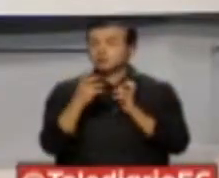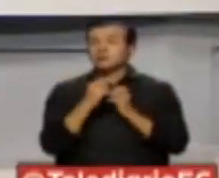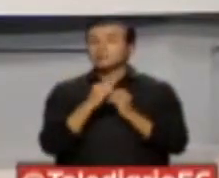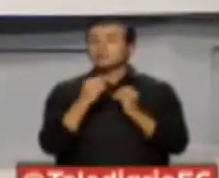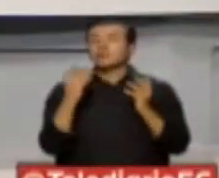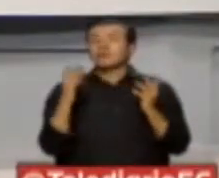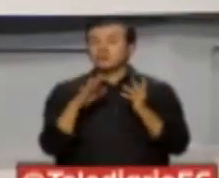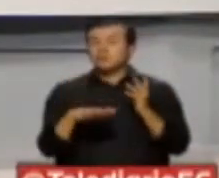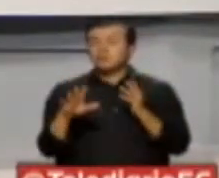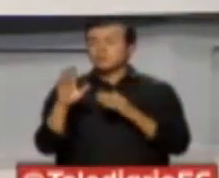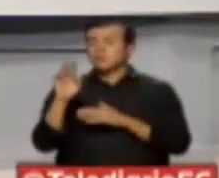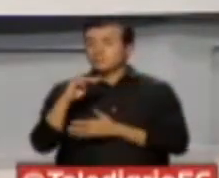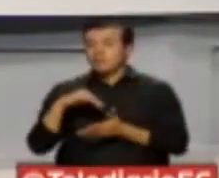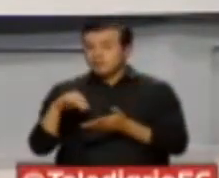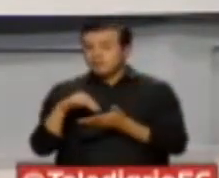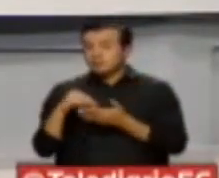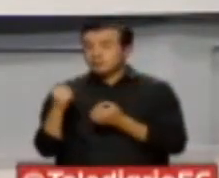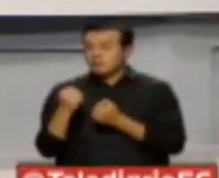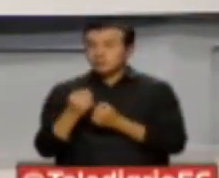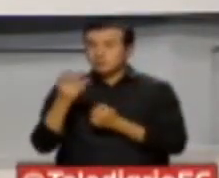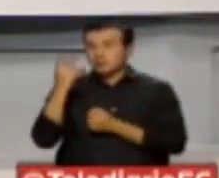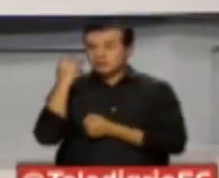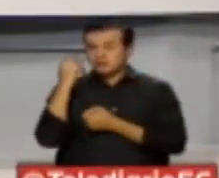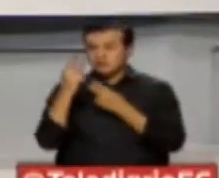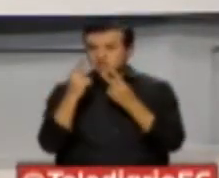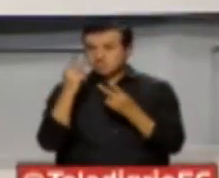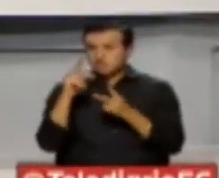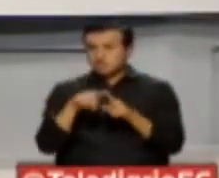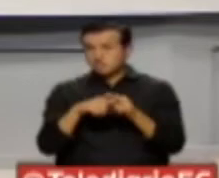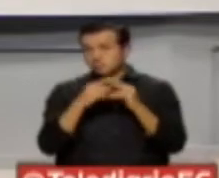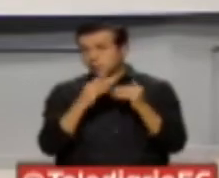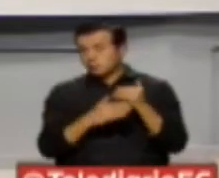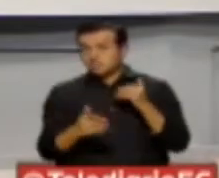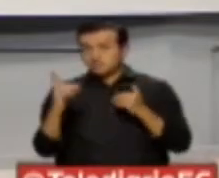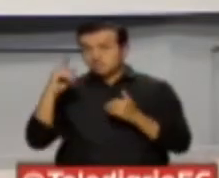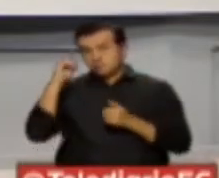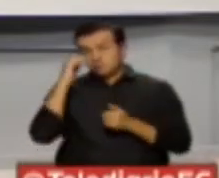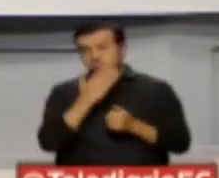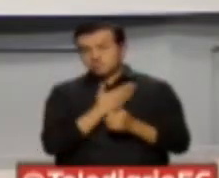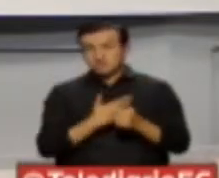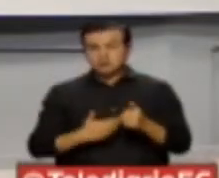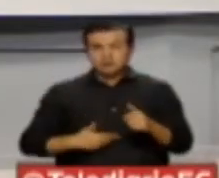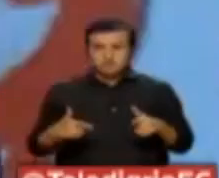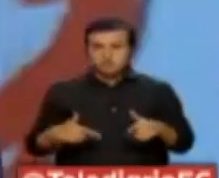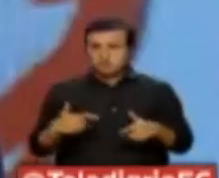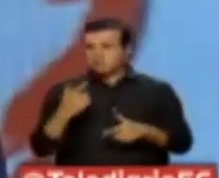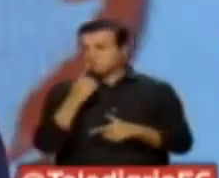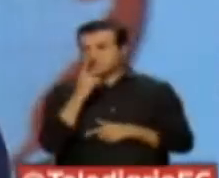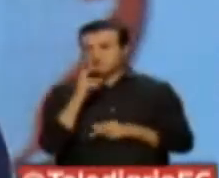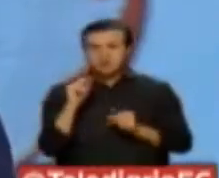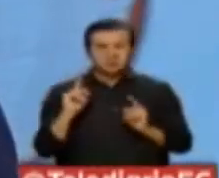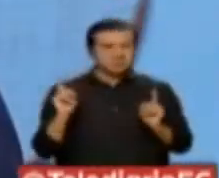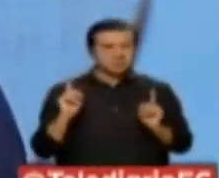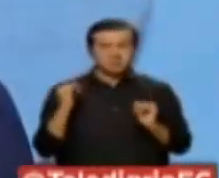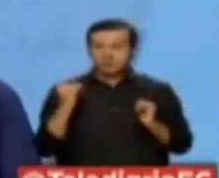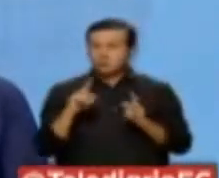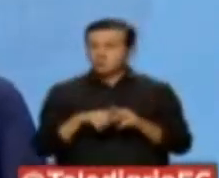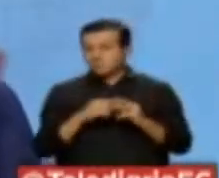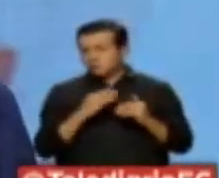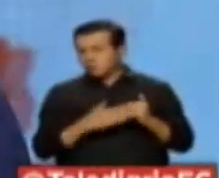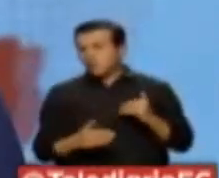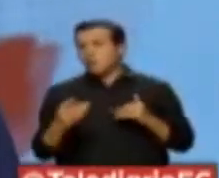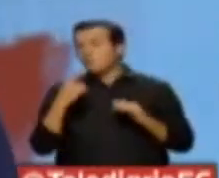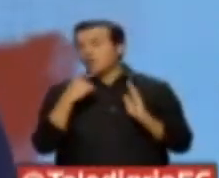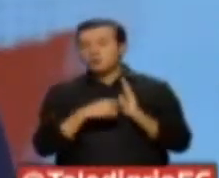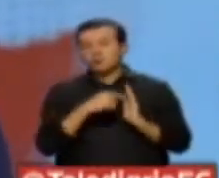en la refinería de manabí que antes lo visitamos cuando recién empezamos con el gobierno del presiente de moreno y al principio no estaban interesados en el caso de